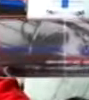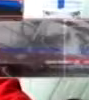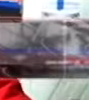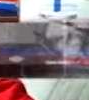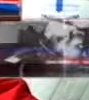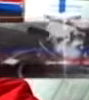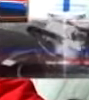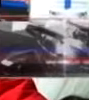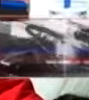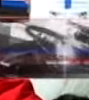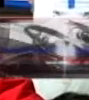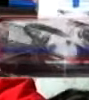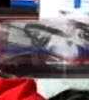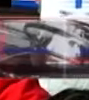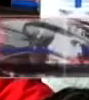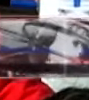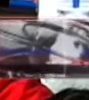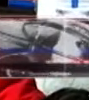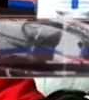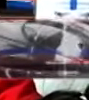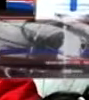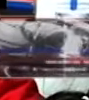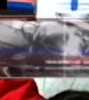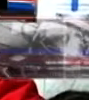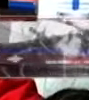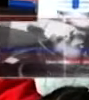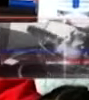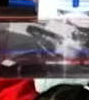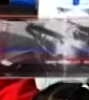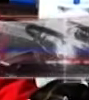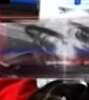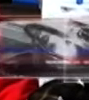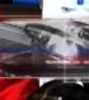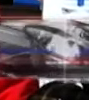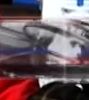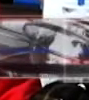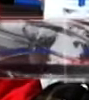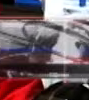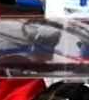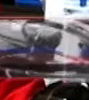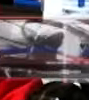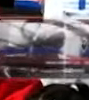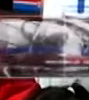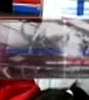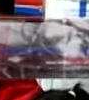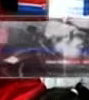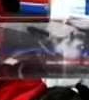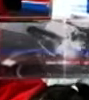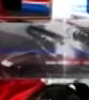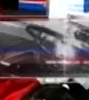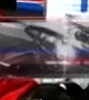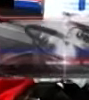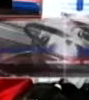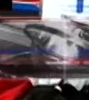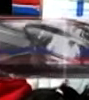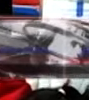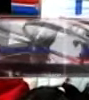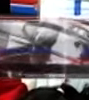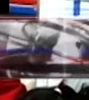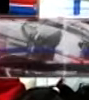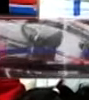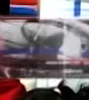sigan estudiando y que todos sus derechos estén debidamente restablecidos. Principalmente